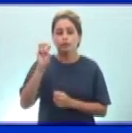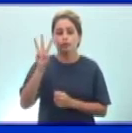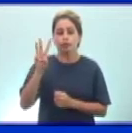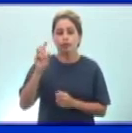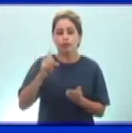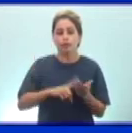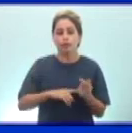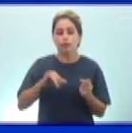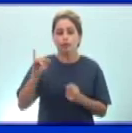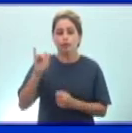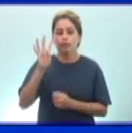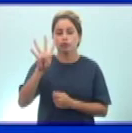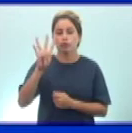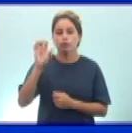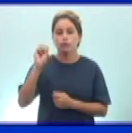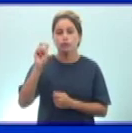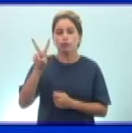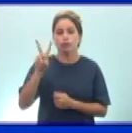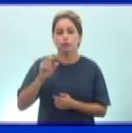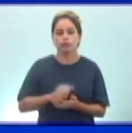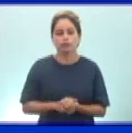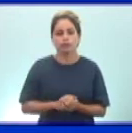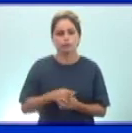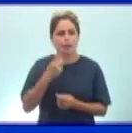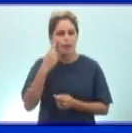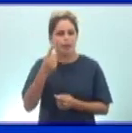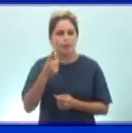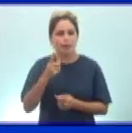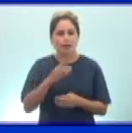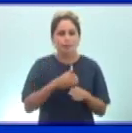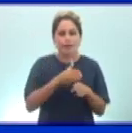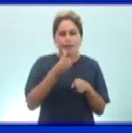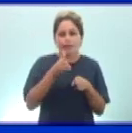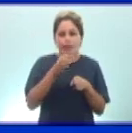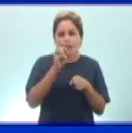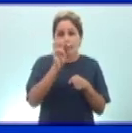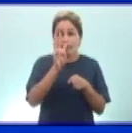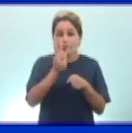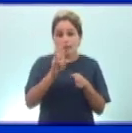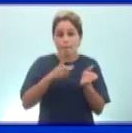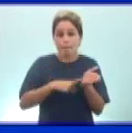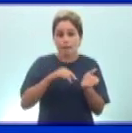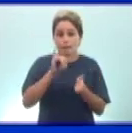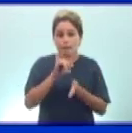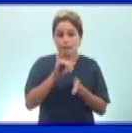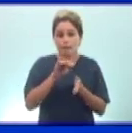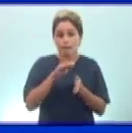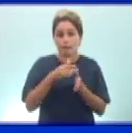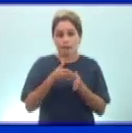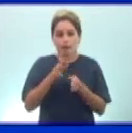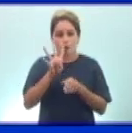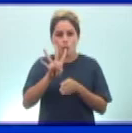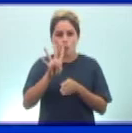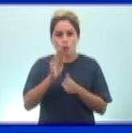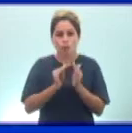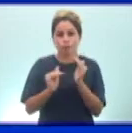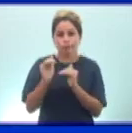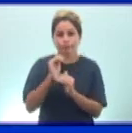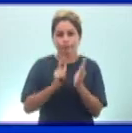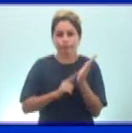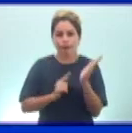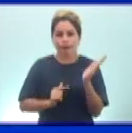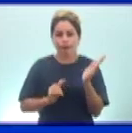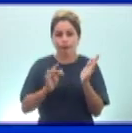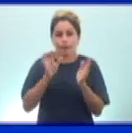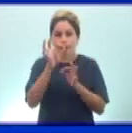den cuenta que a partir del 3p6 yo tengo que completar primeramente en el cuarto nivel de energía los orbitales de tipo S y